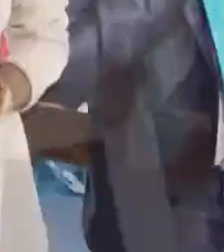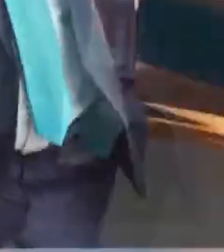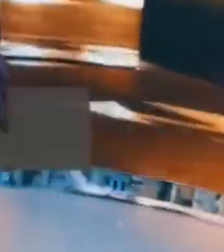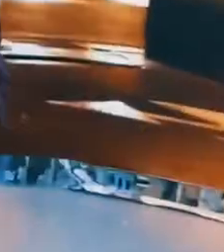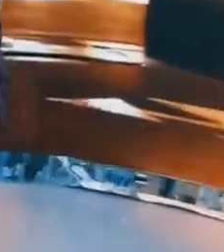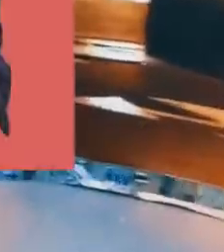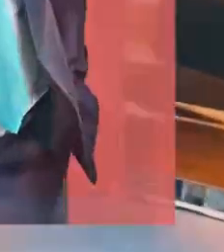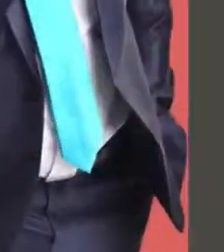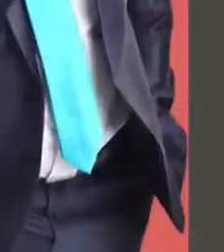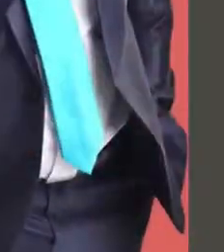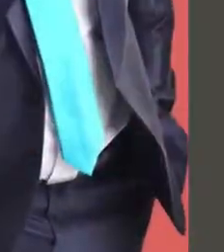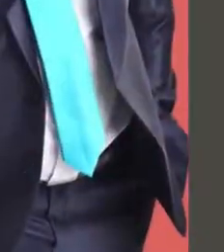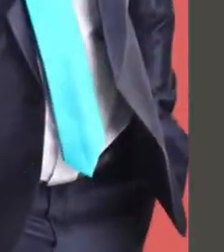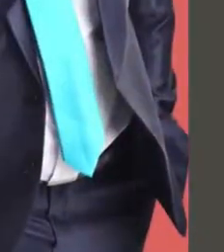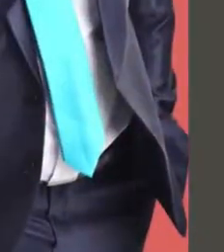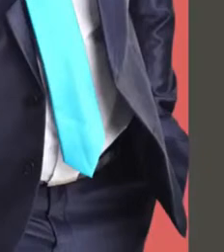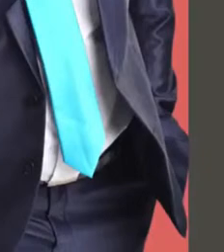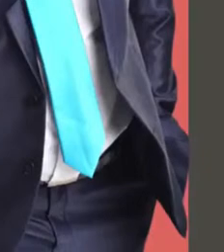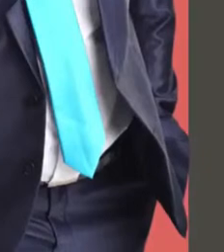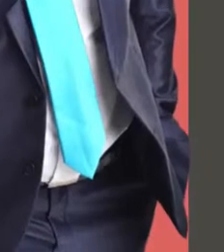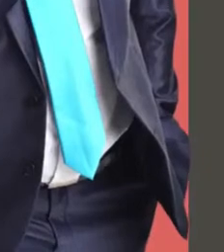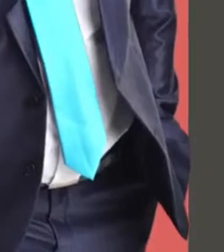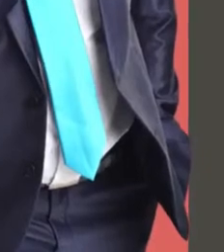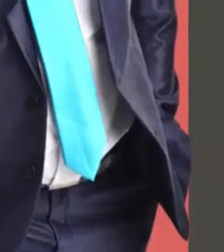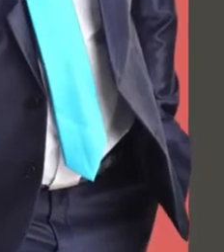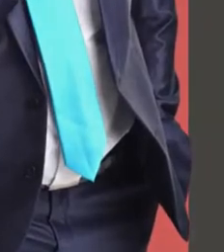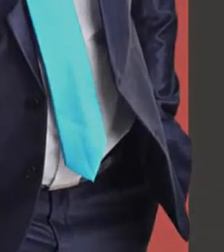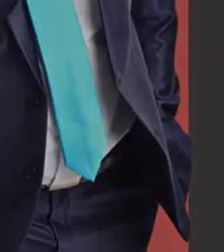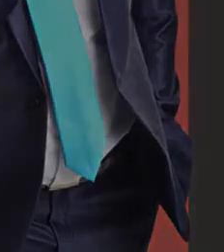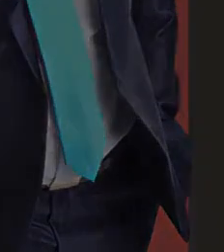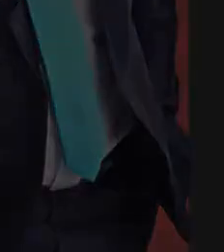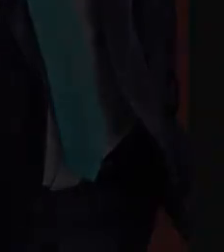las 7 de la noche por TV Perú.